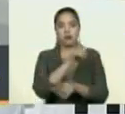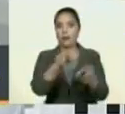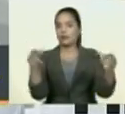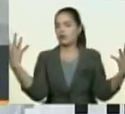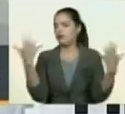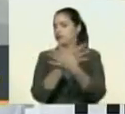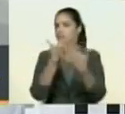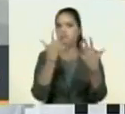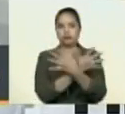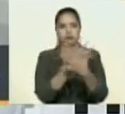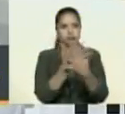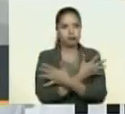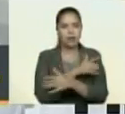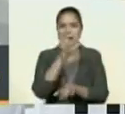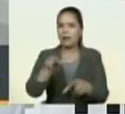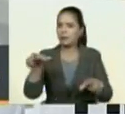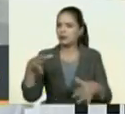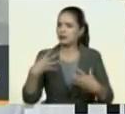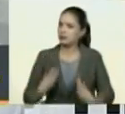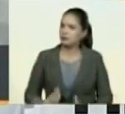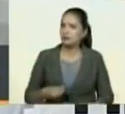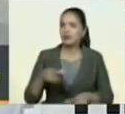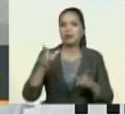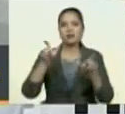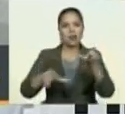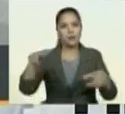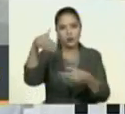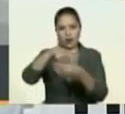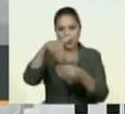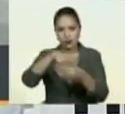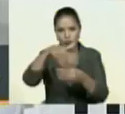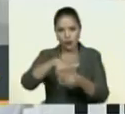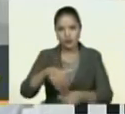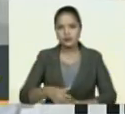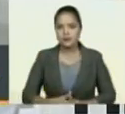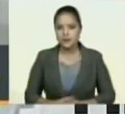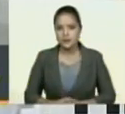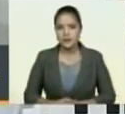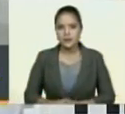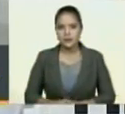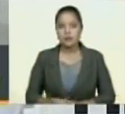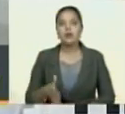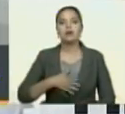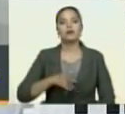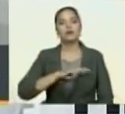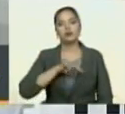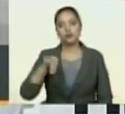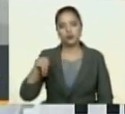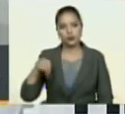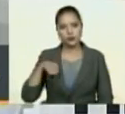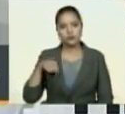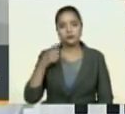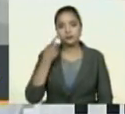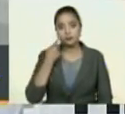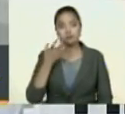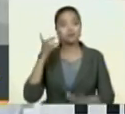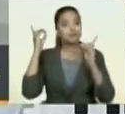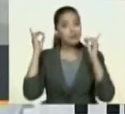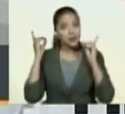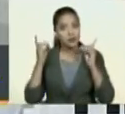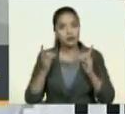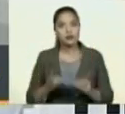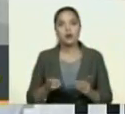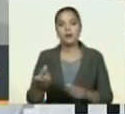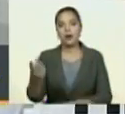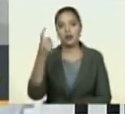y desmovilización de las electoras y de los electores. Nosotros hemos tomado la decisión para